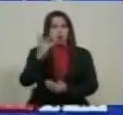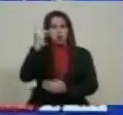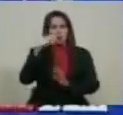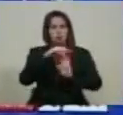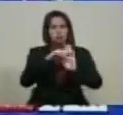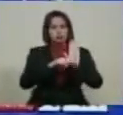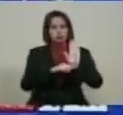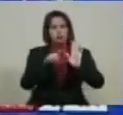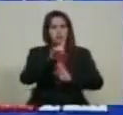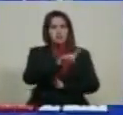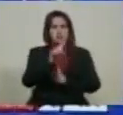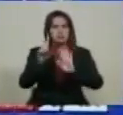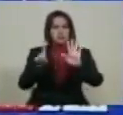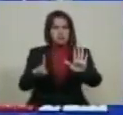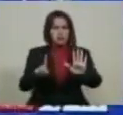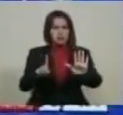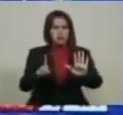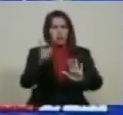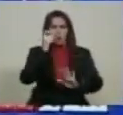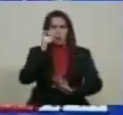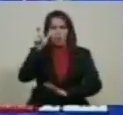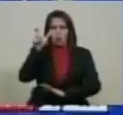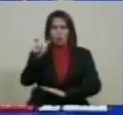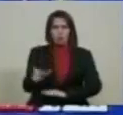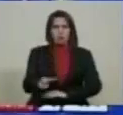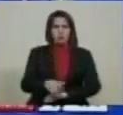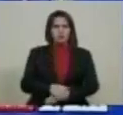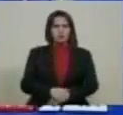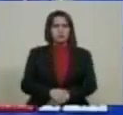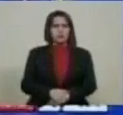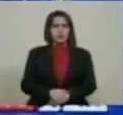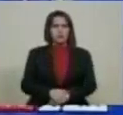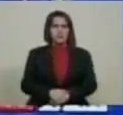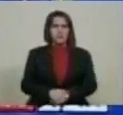16, compañero Mervin Maldonado,